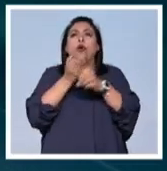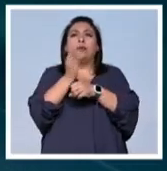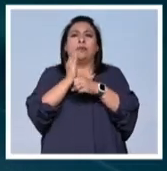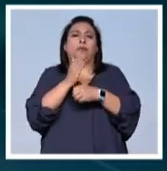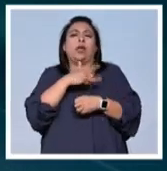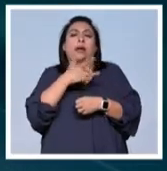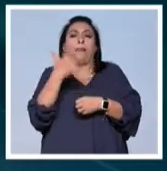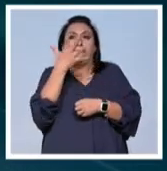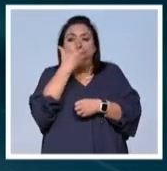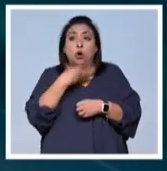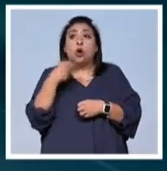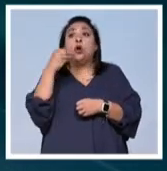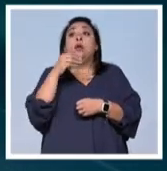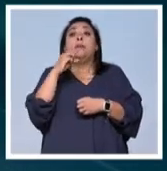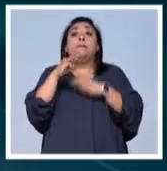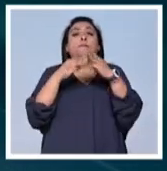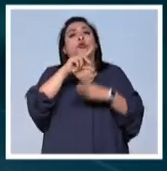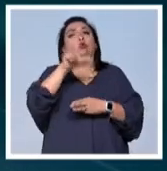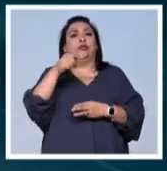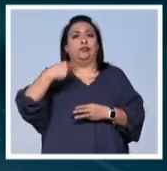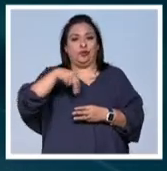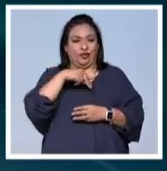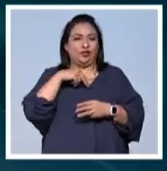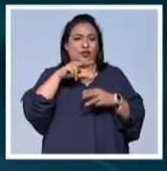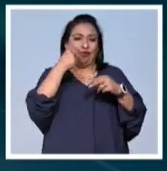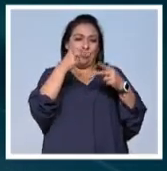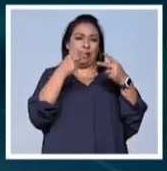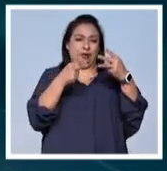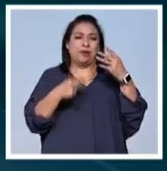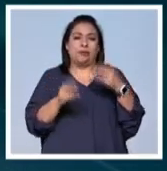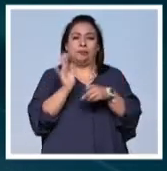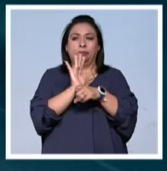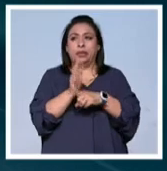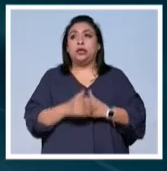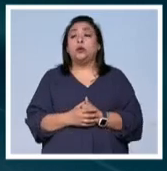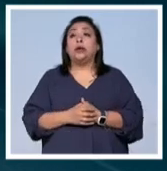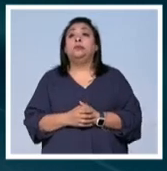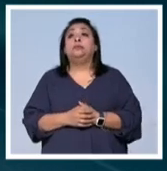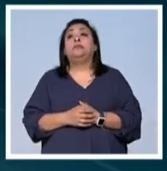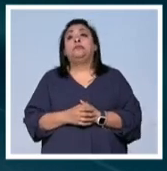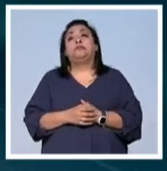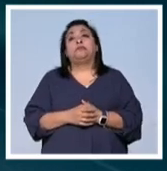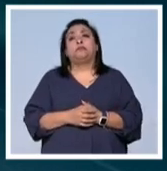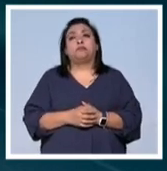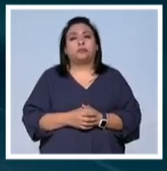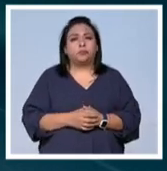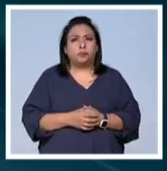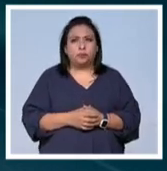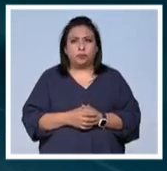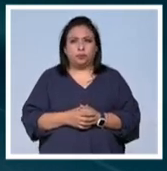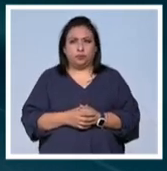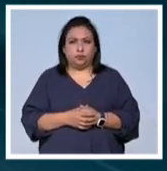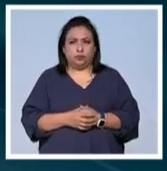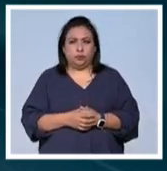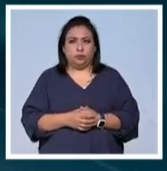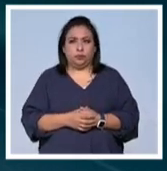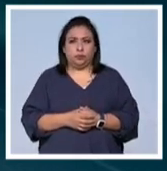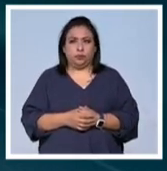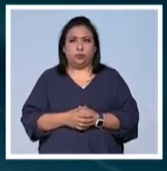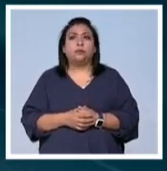romántica el mundo después de nosotros yo consejo a a a a